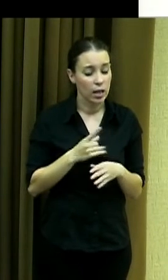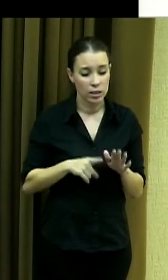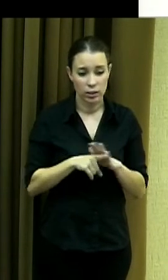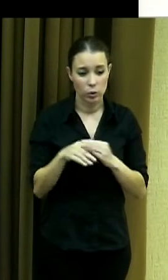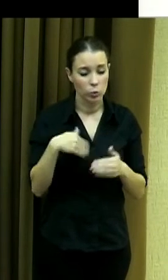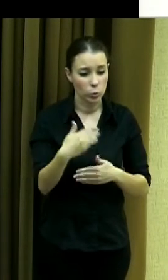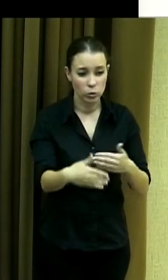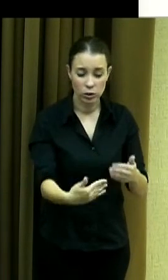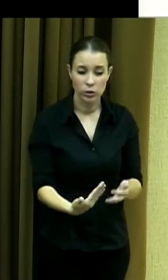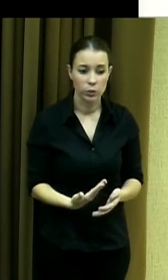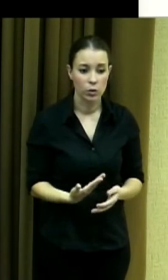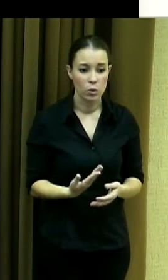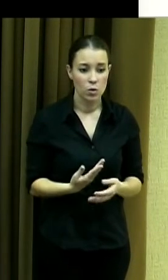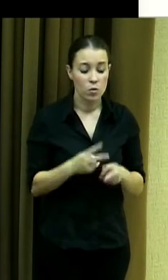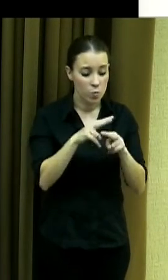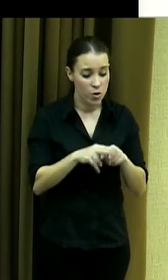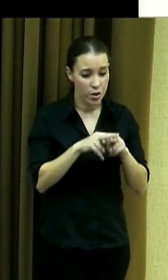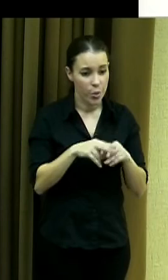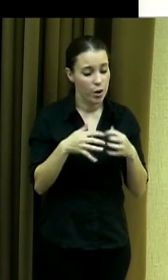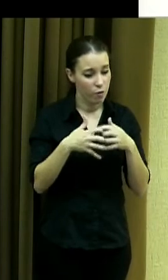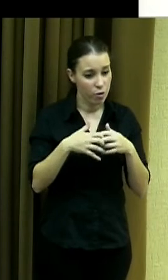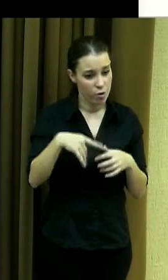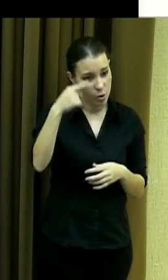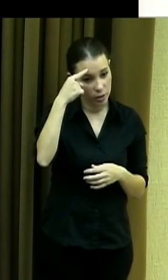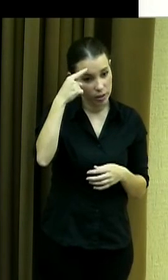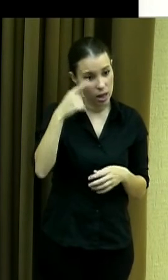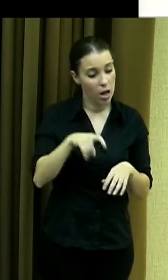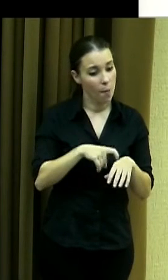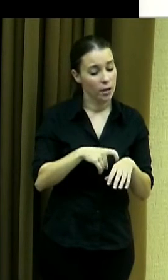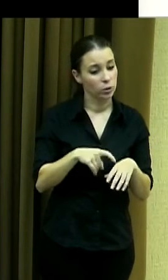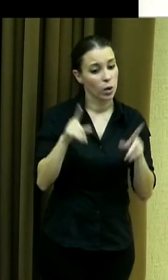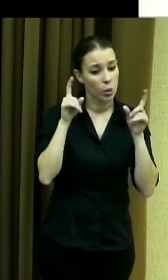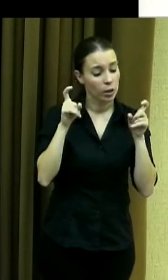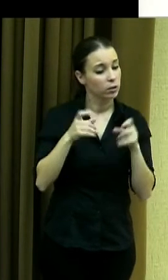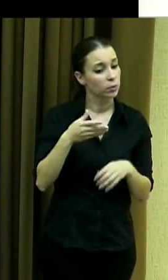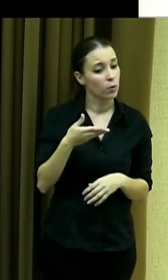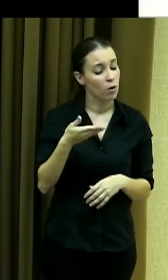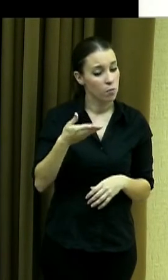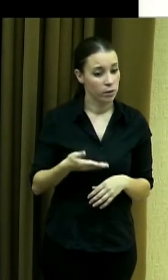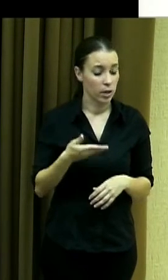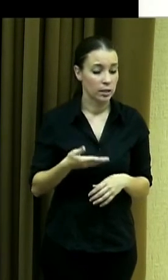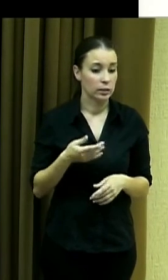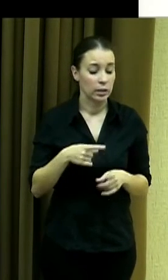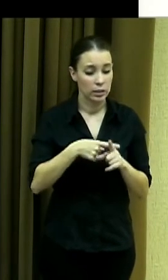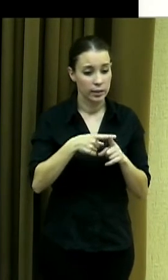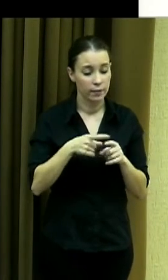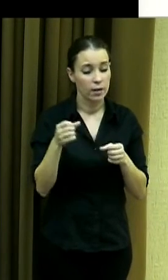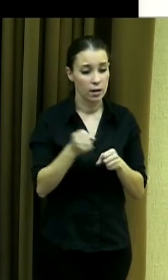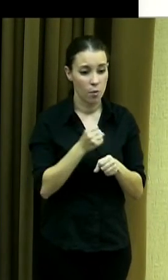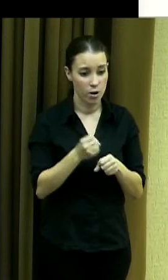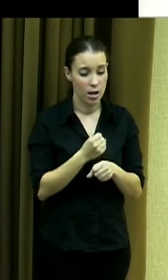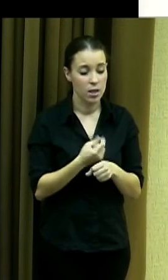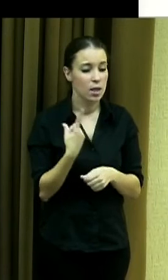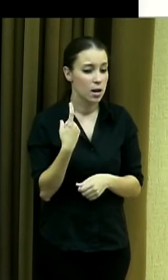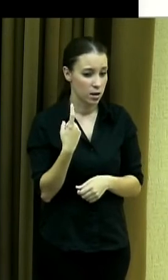Se va a hacer una exploración de las funciones mentales, de los aspectos educativos fundamentales a nivel laboral, de las actividades de la vida diaria y de la necesidad